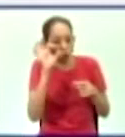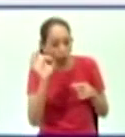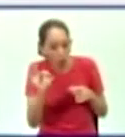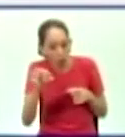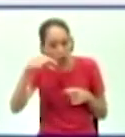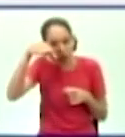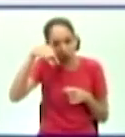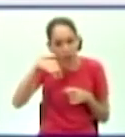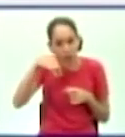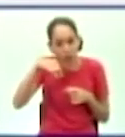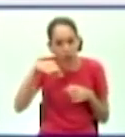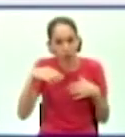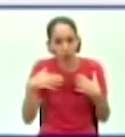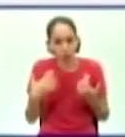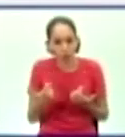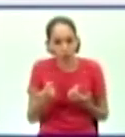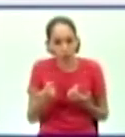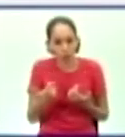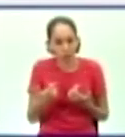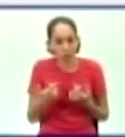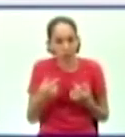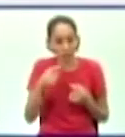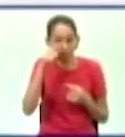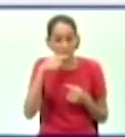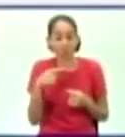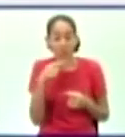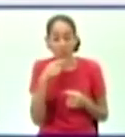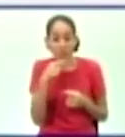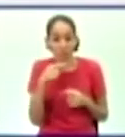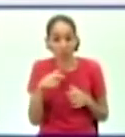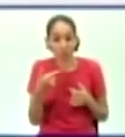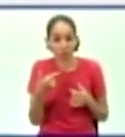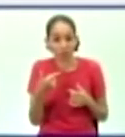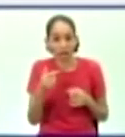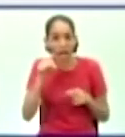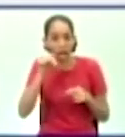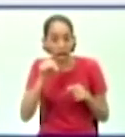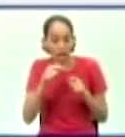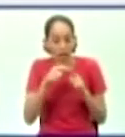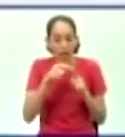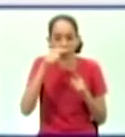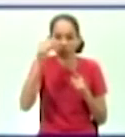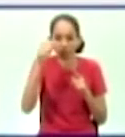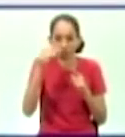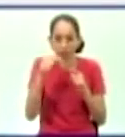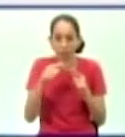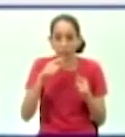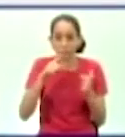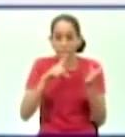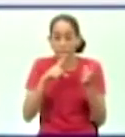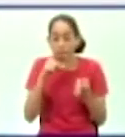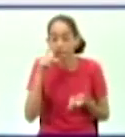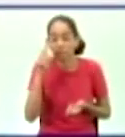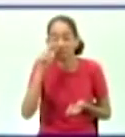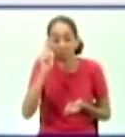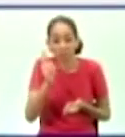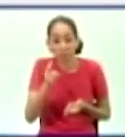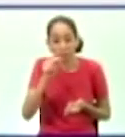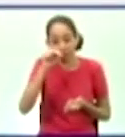Luego nos dicen que los segmentos PN y OP son iguales, pero